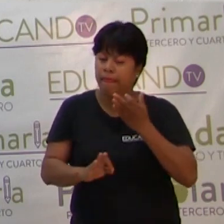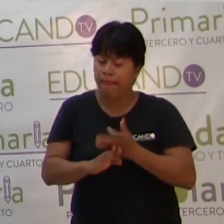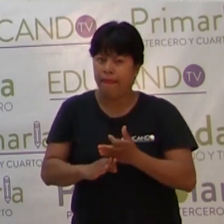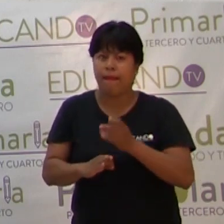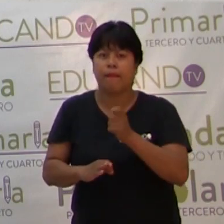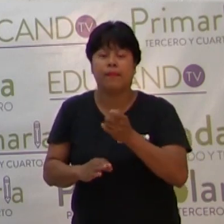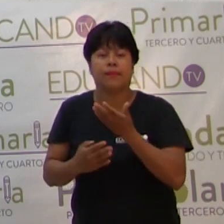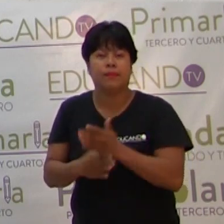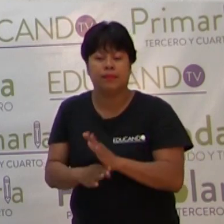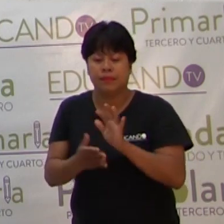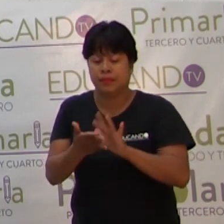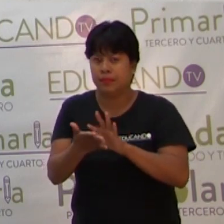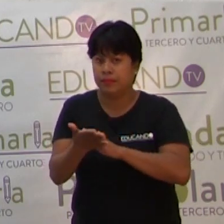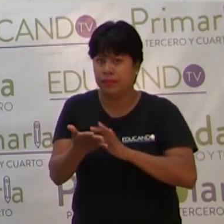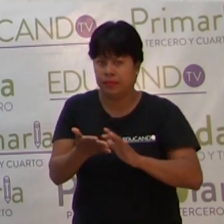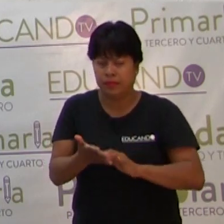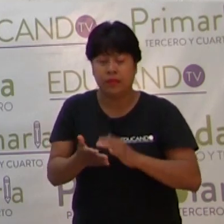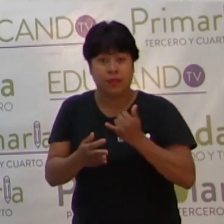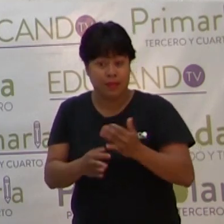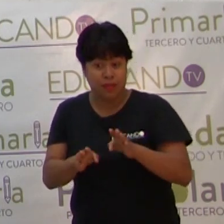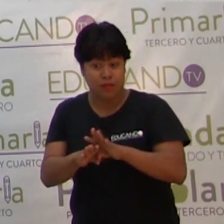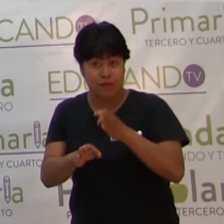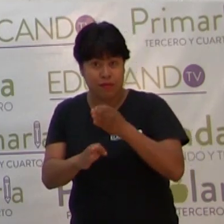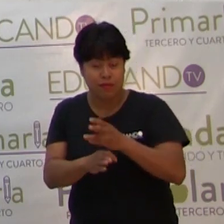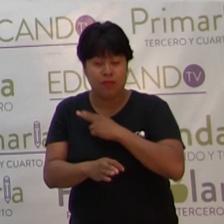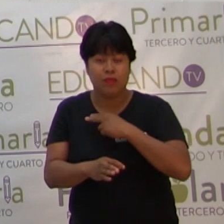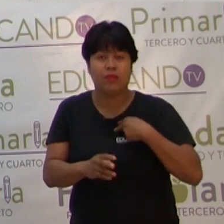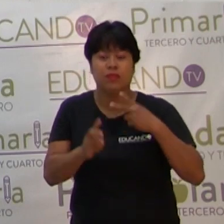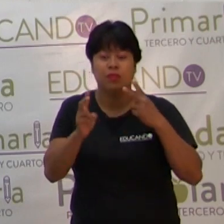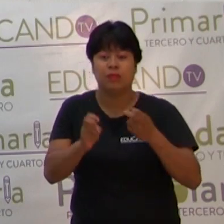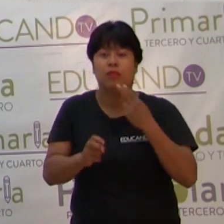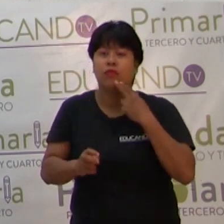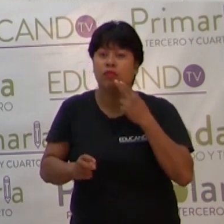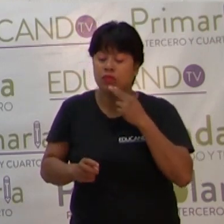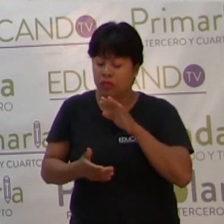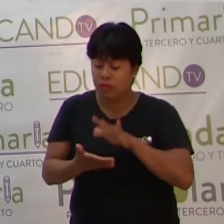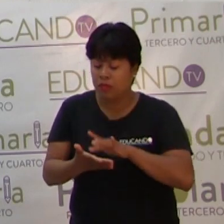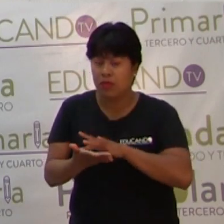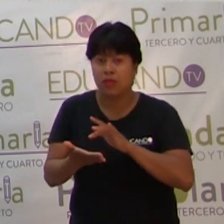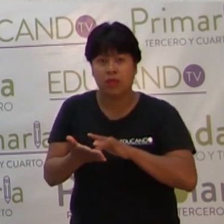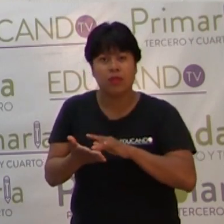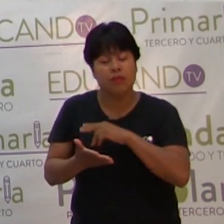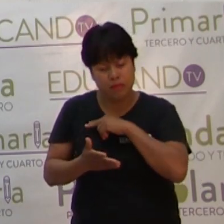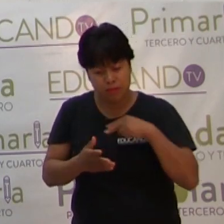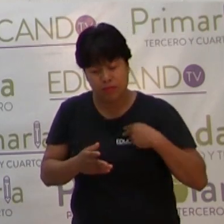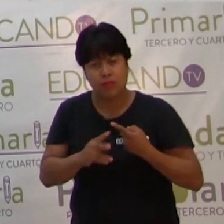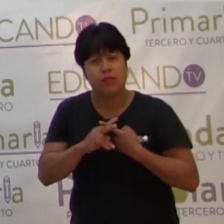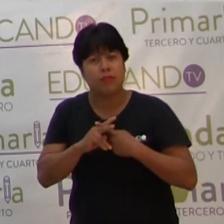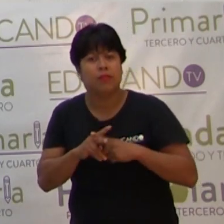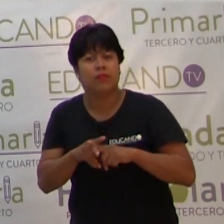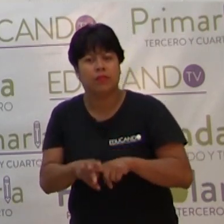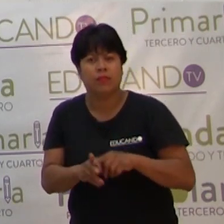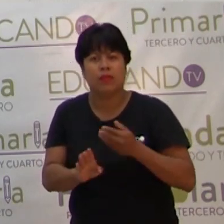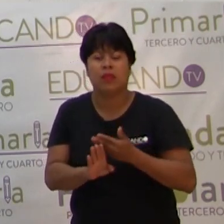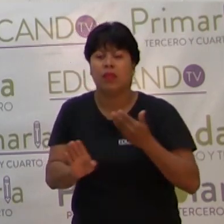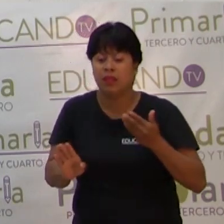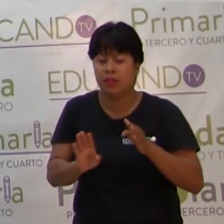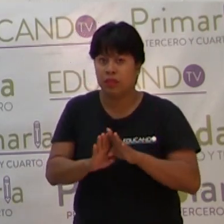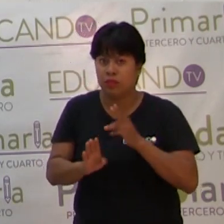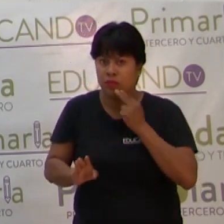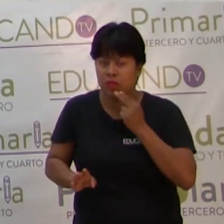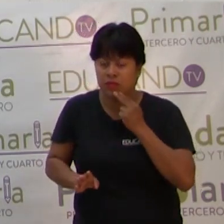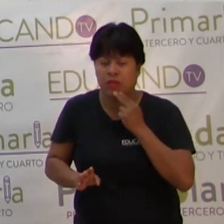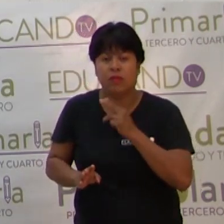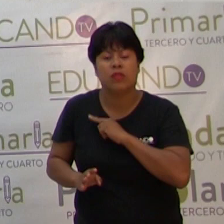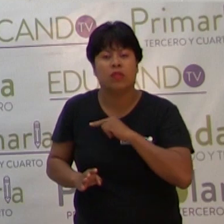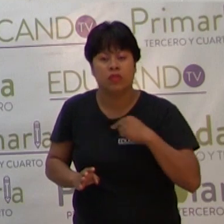de las calculadoras. Y como hoy nuestro tema es el uso práctico de la calculadora, pues vamos a empezar también, antes de utilizarla,